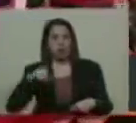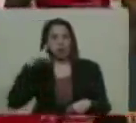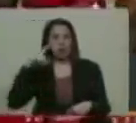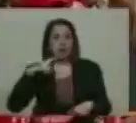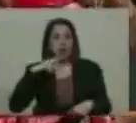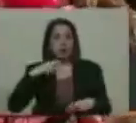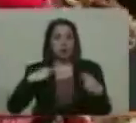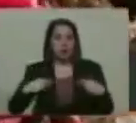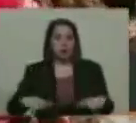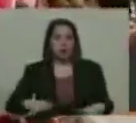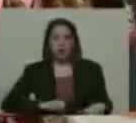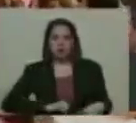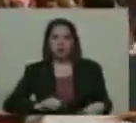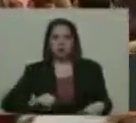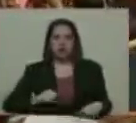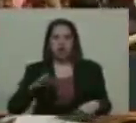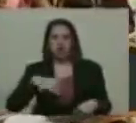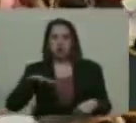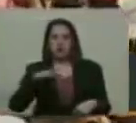¿Dónde están las barrigonas?